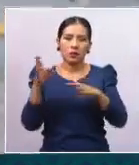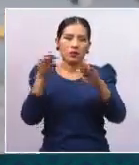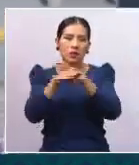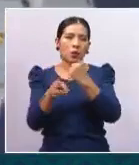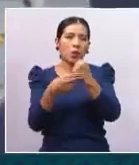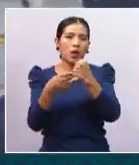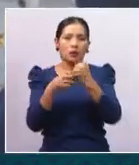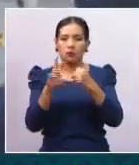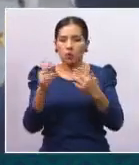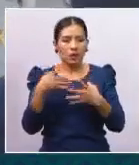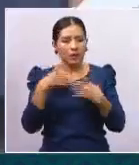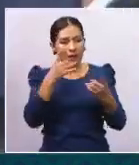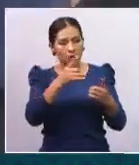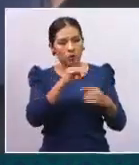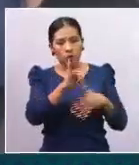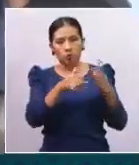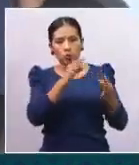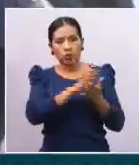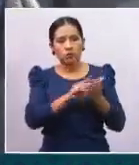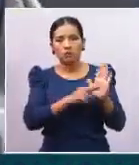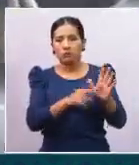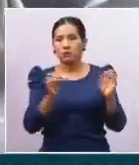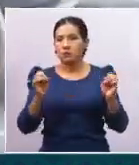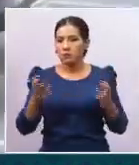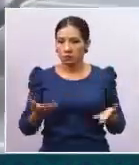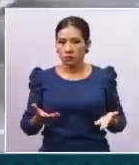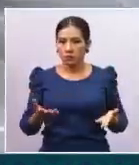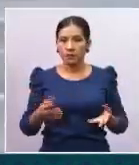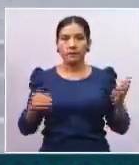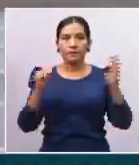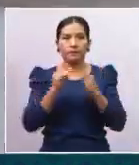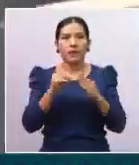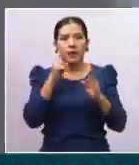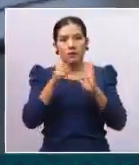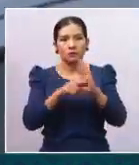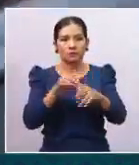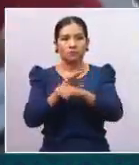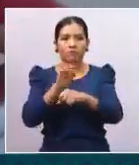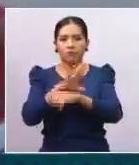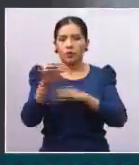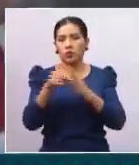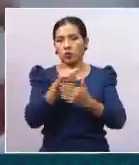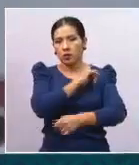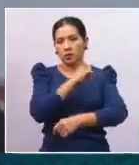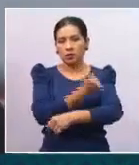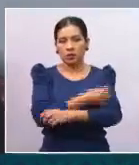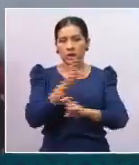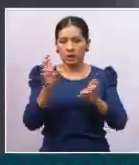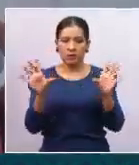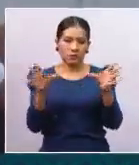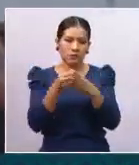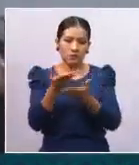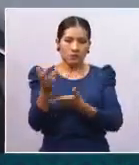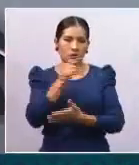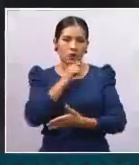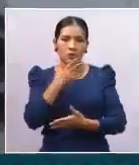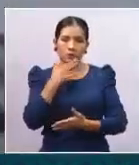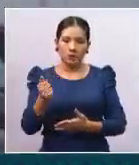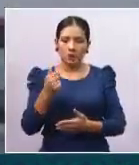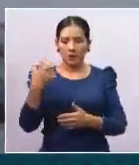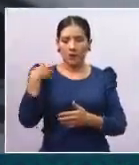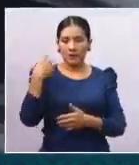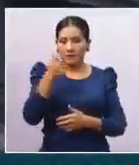qué no presentó a la Fiscalía ese año? Al mismo tiempo, exhorta a las autoridades de la Compañía de Jesús a dejar de encubrir a